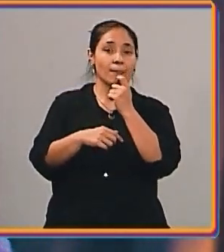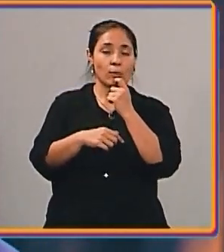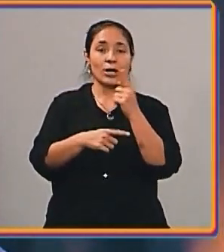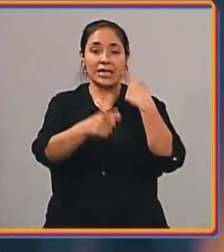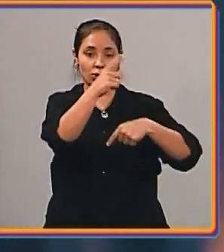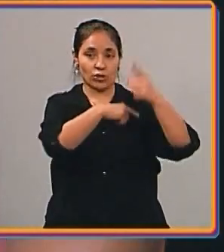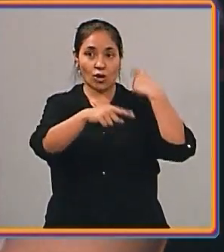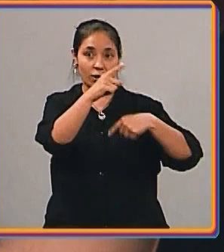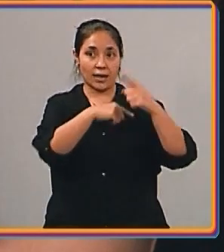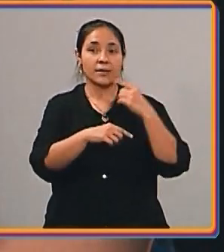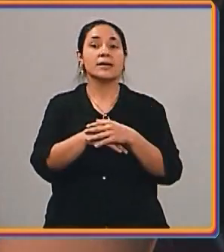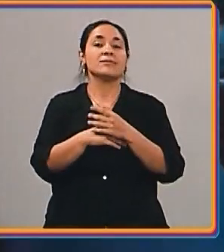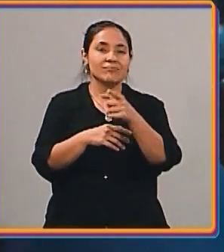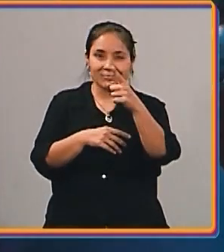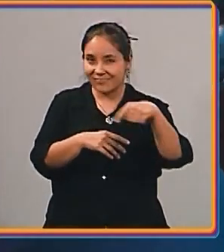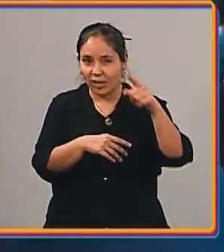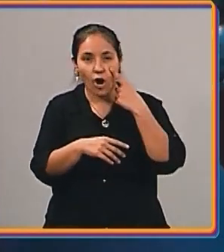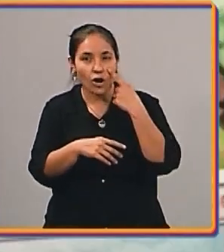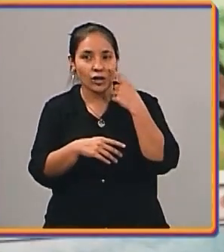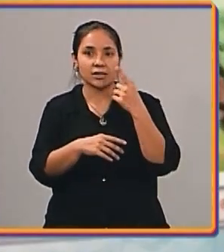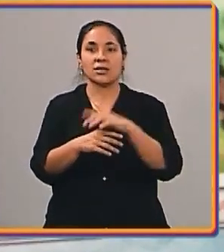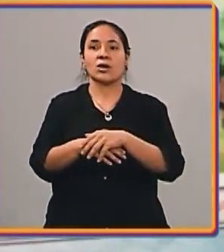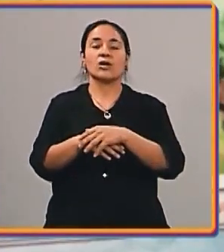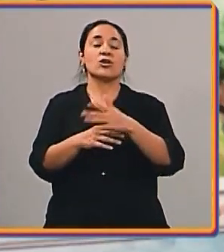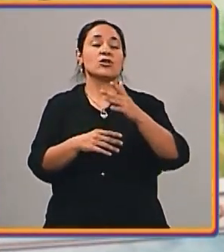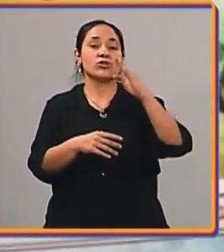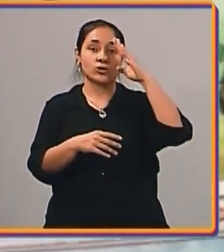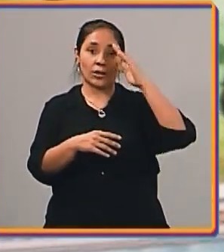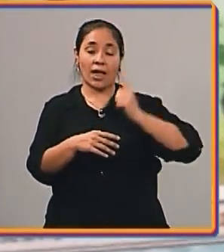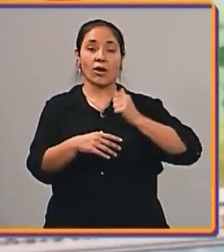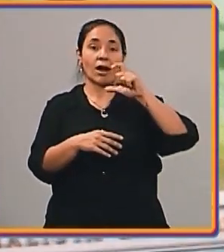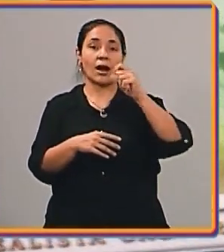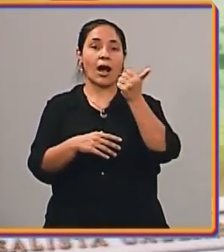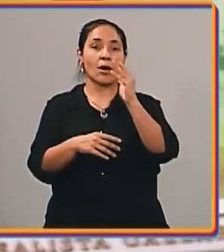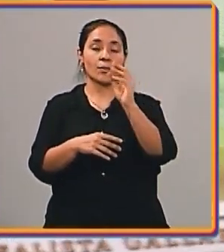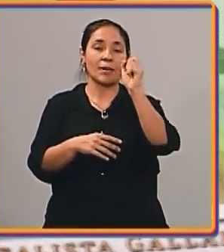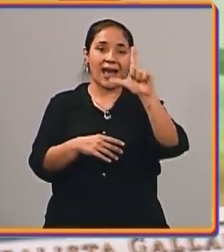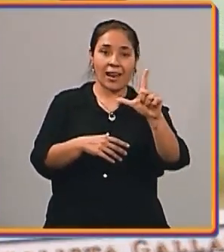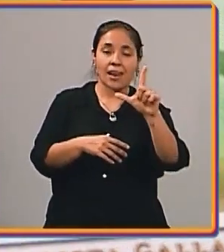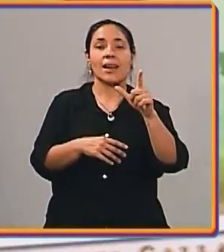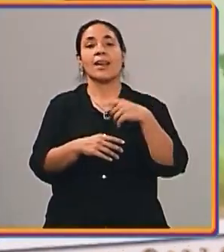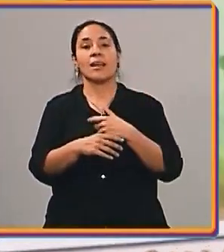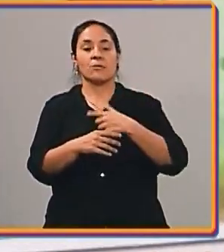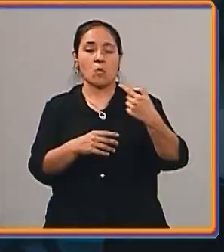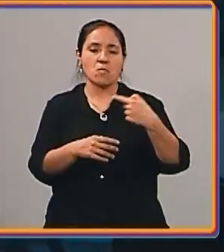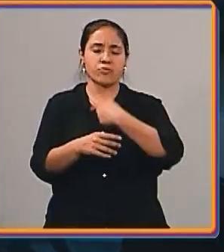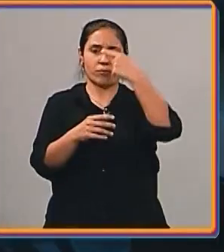al momento de la historia en el que, como es bien sabido, el soldado Cabral pierde la vida para salvar al general San Martín.